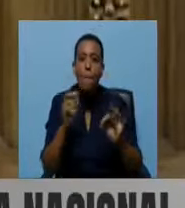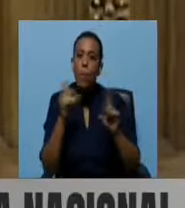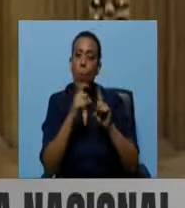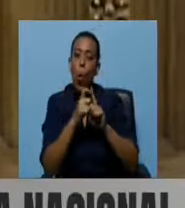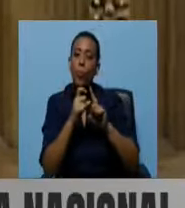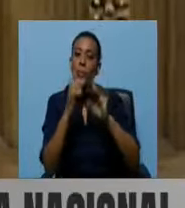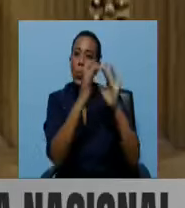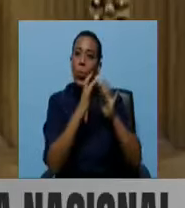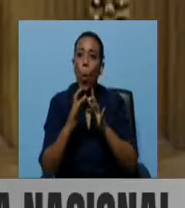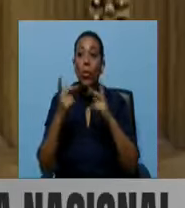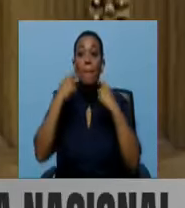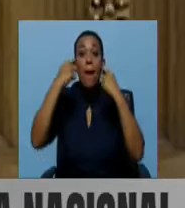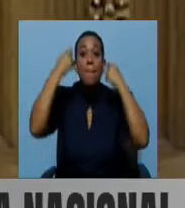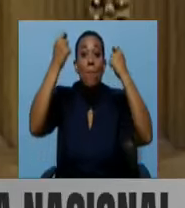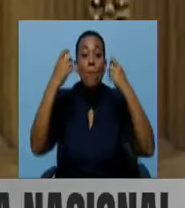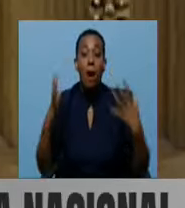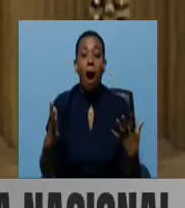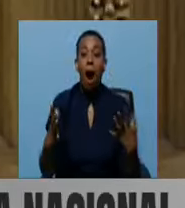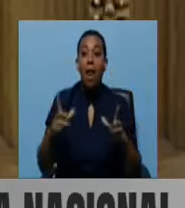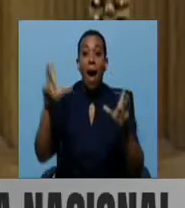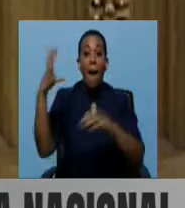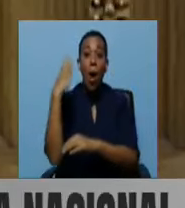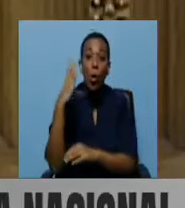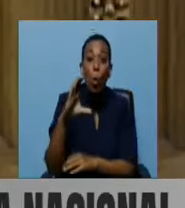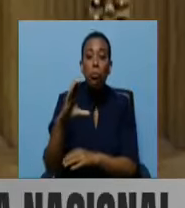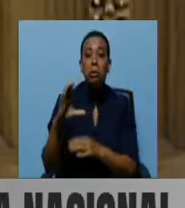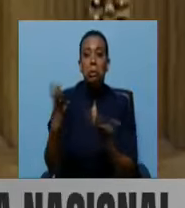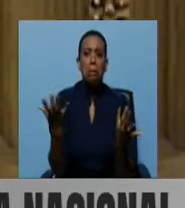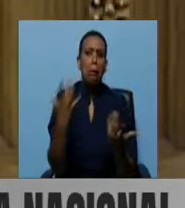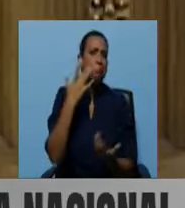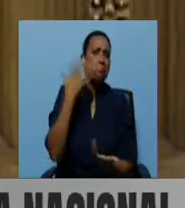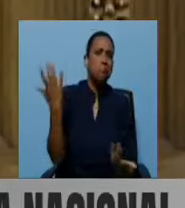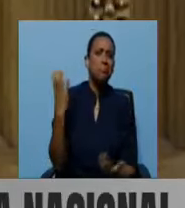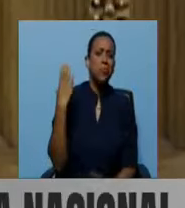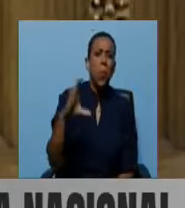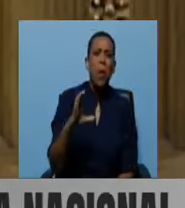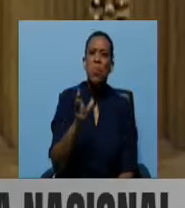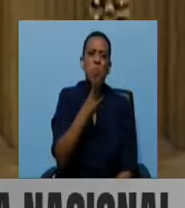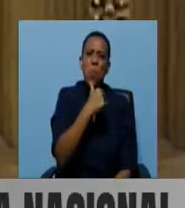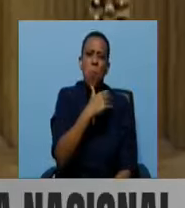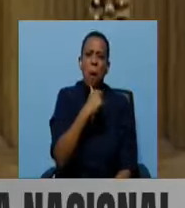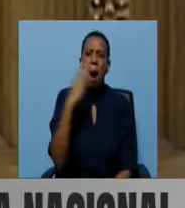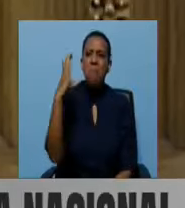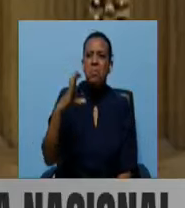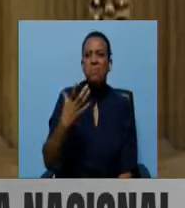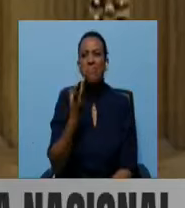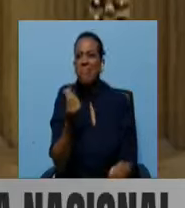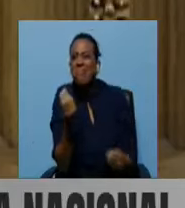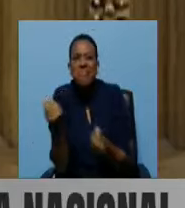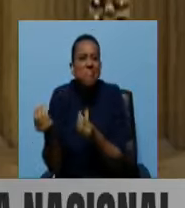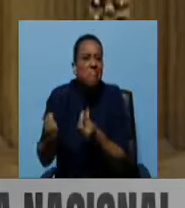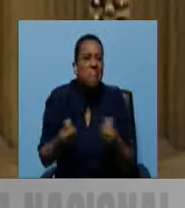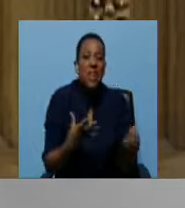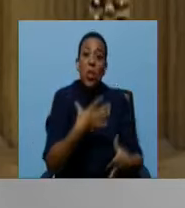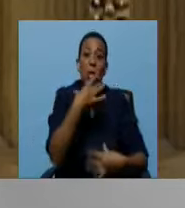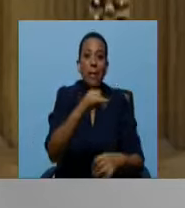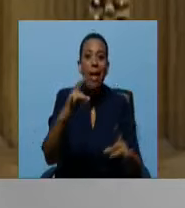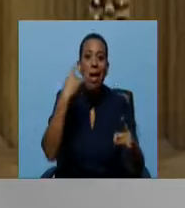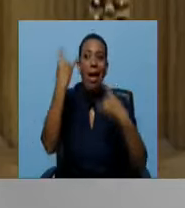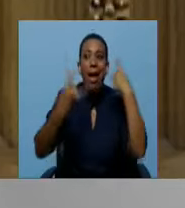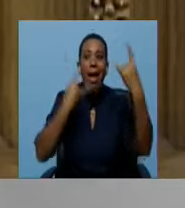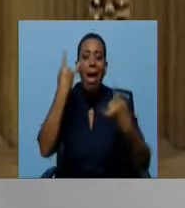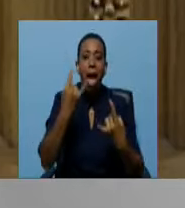redes sociales son más populares el contenido vaciado, o sea, el vacío de contenido es lo que le interesa a las